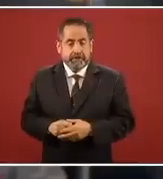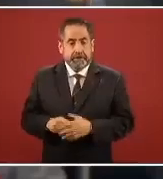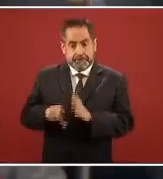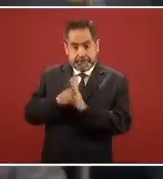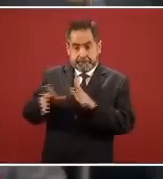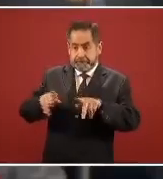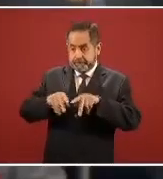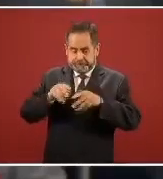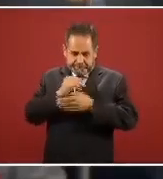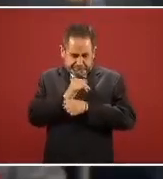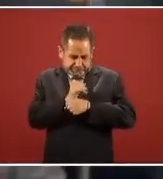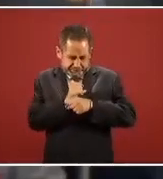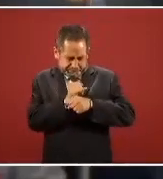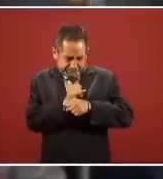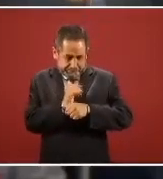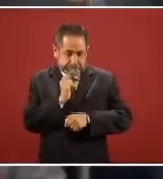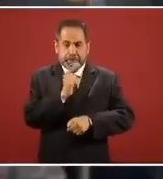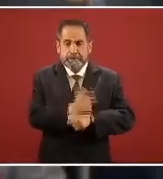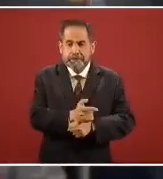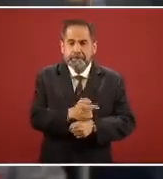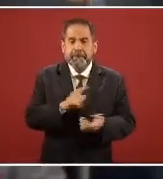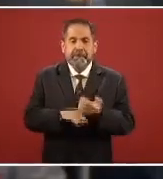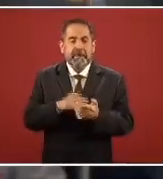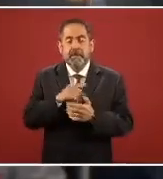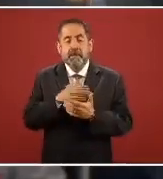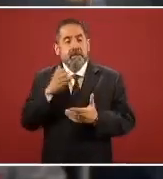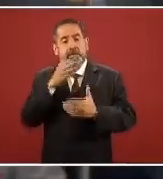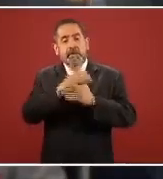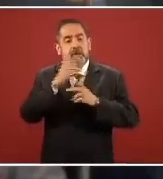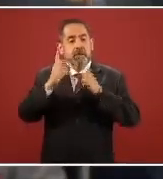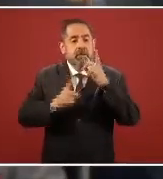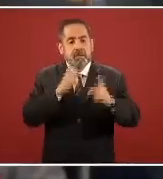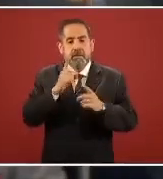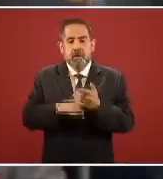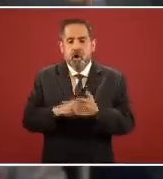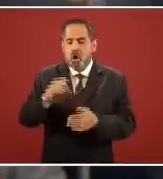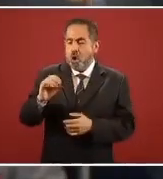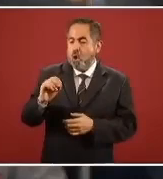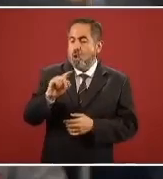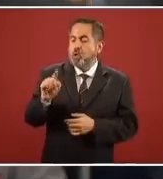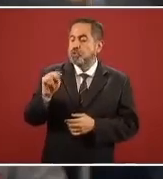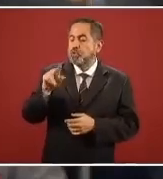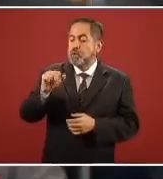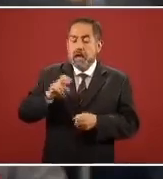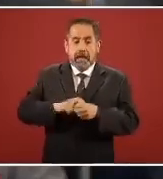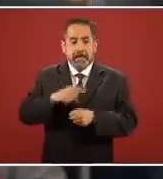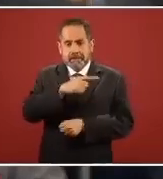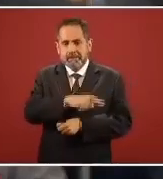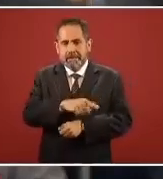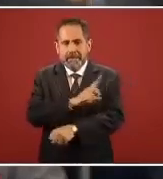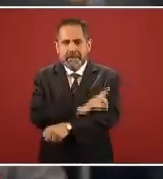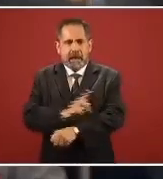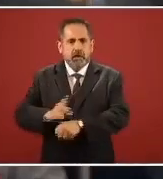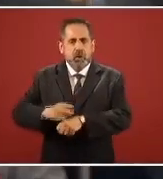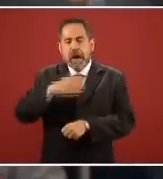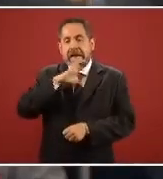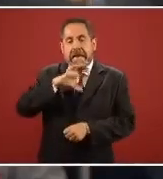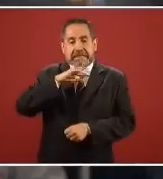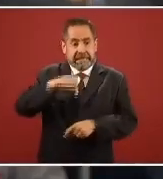publicamos una investigación sobre la visita a un deportivo llamado Pelón Osuna en la alcaldía Venustiano Carranza, aquí en la capital del